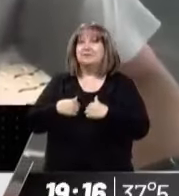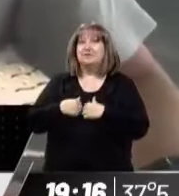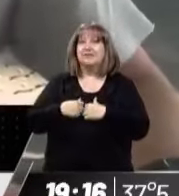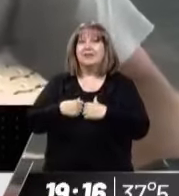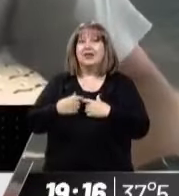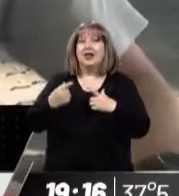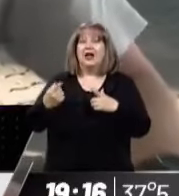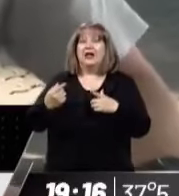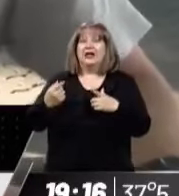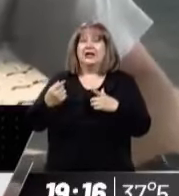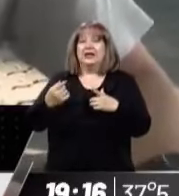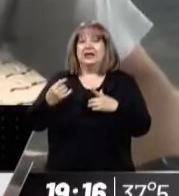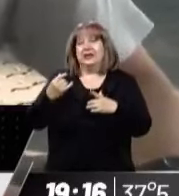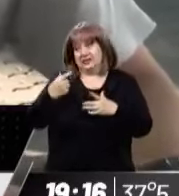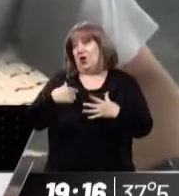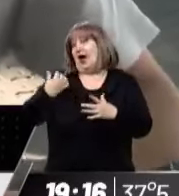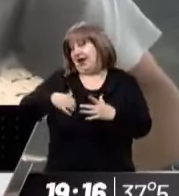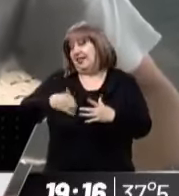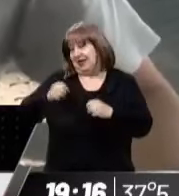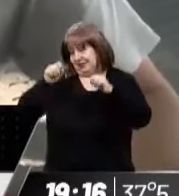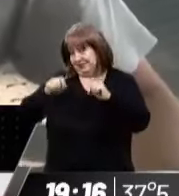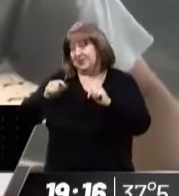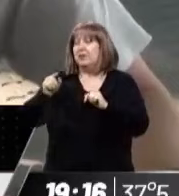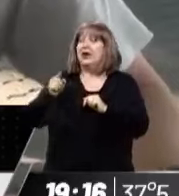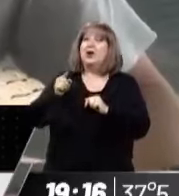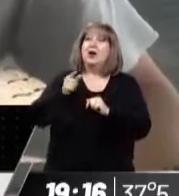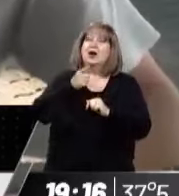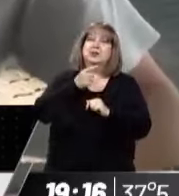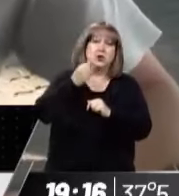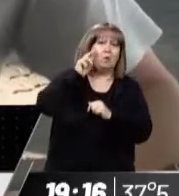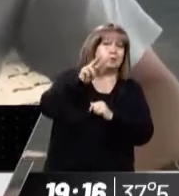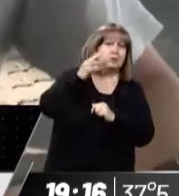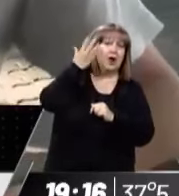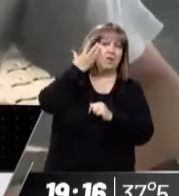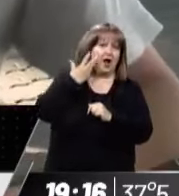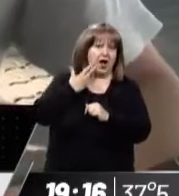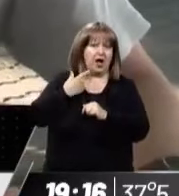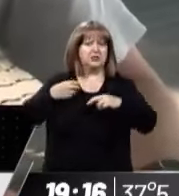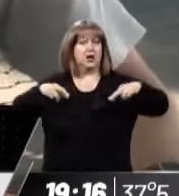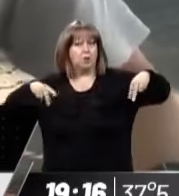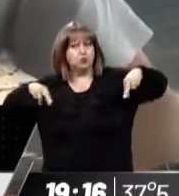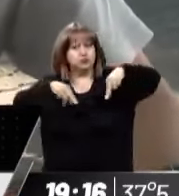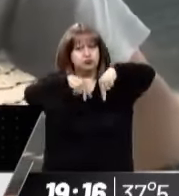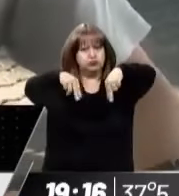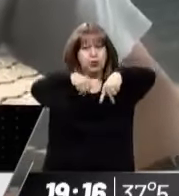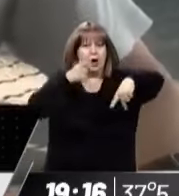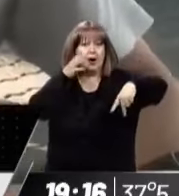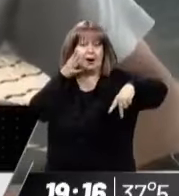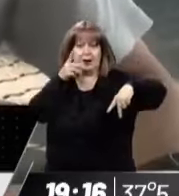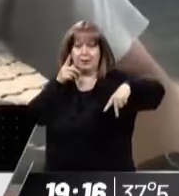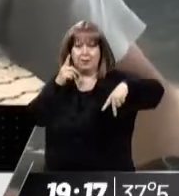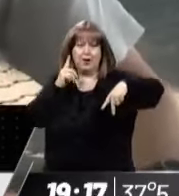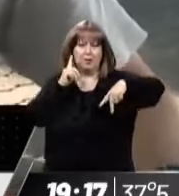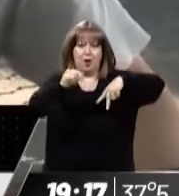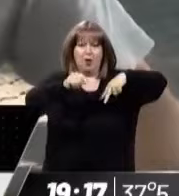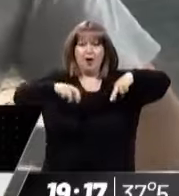se dice? Ecuánime, y yo tampoco. Tiramos para nuestro equipo. Yo veo que Francia es hermoso verlo atacar. Son muy rápidos y tienen muy buen manejo de balón,